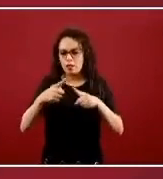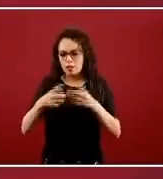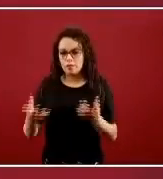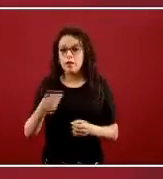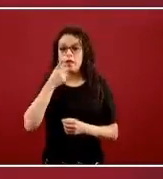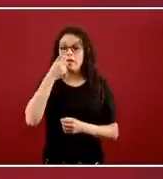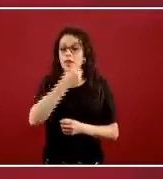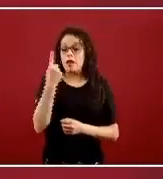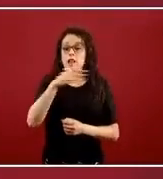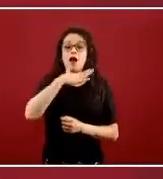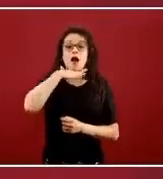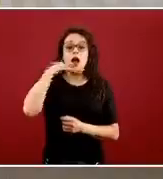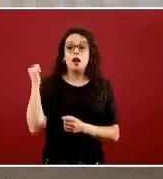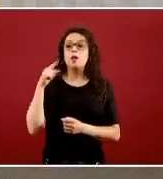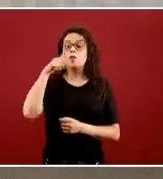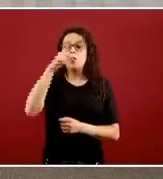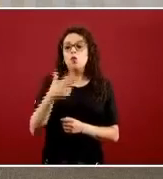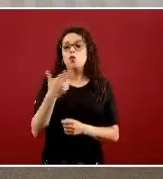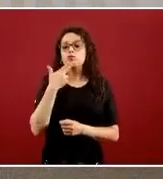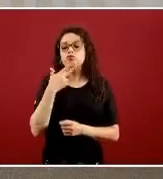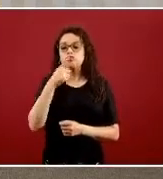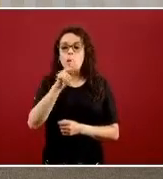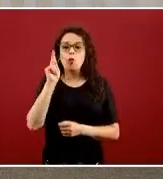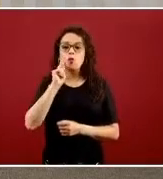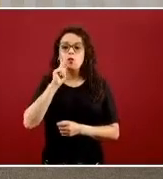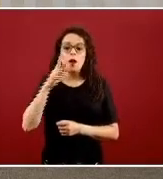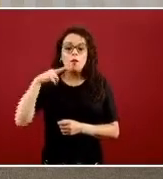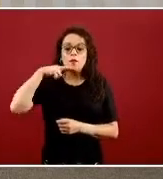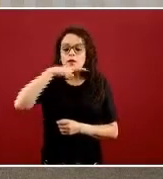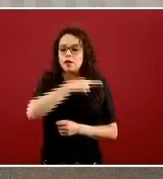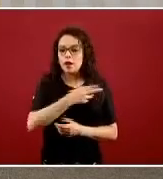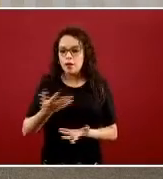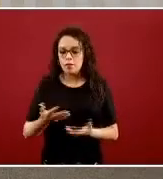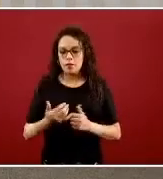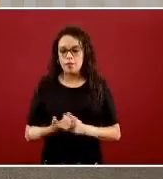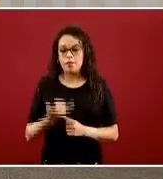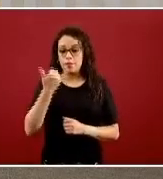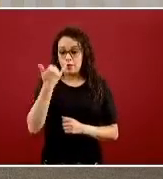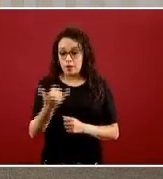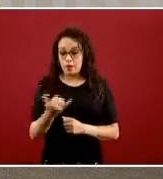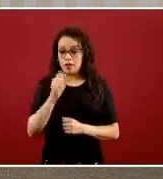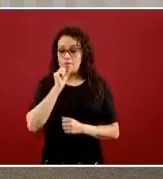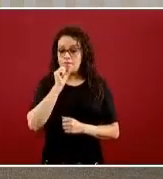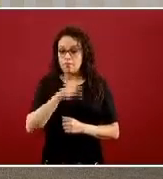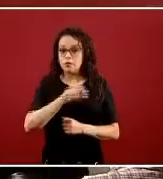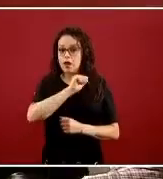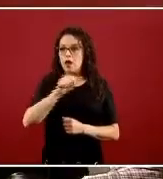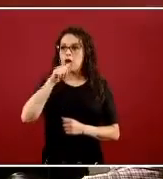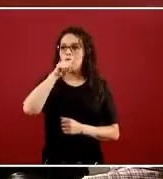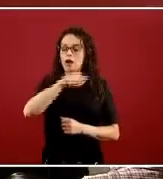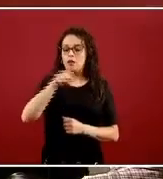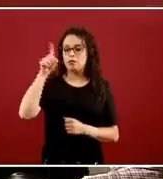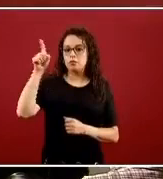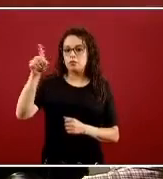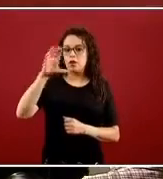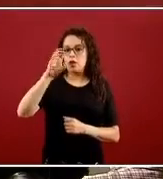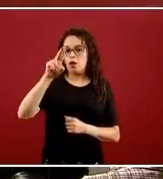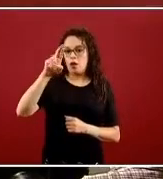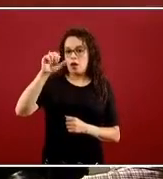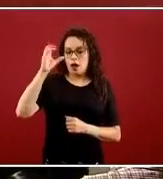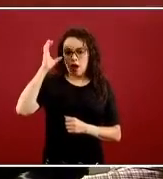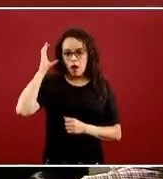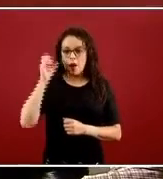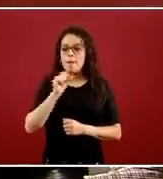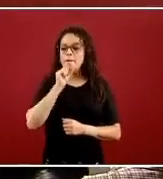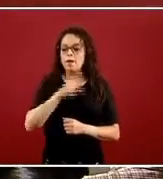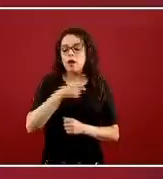pruebas rápidas y todavía se elaboró aún más, igual que pasó con el caso coreano, y se decía que la consecuencia de